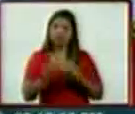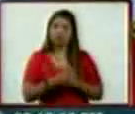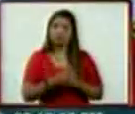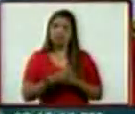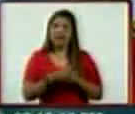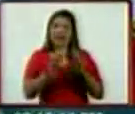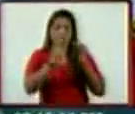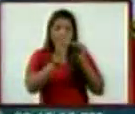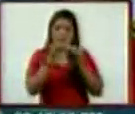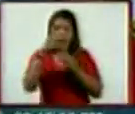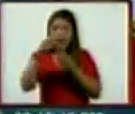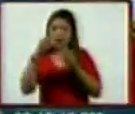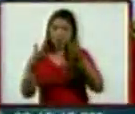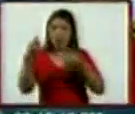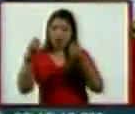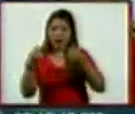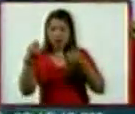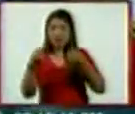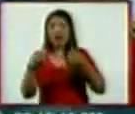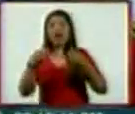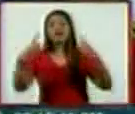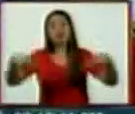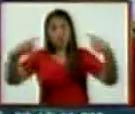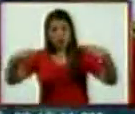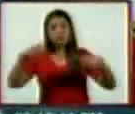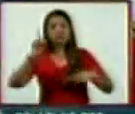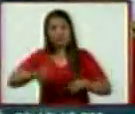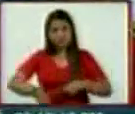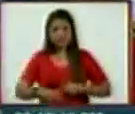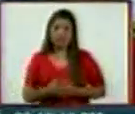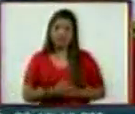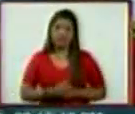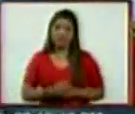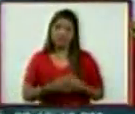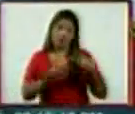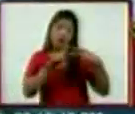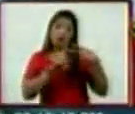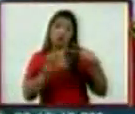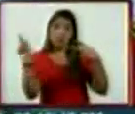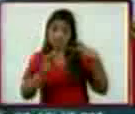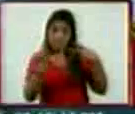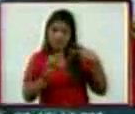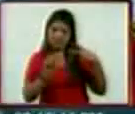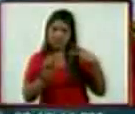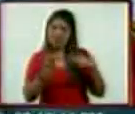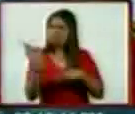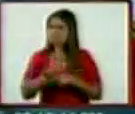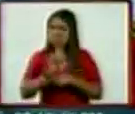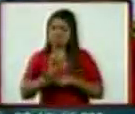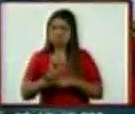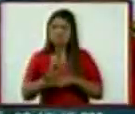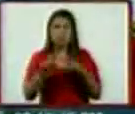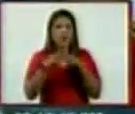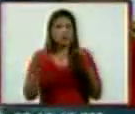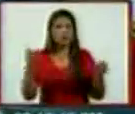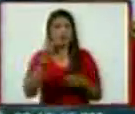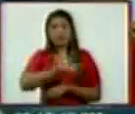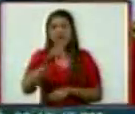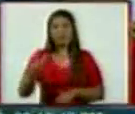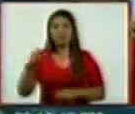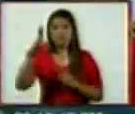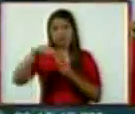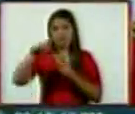repuestos y los cauchos para sus unidades de transporte. Eso en 2 meses debe estar ya funcionando para todos los transportistas del